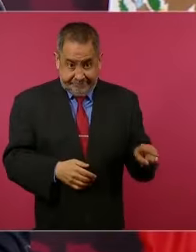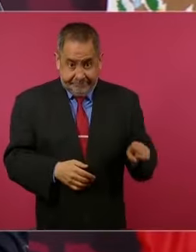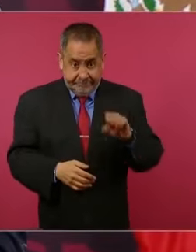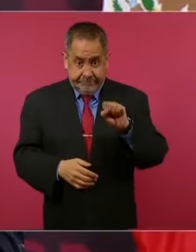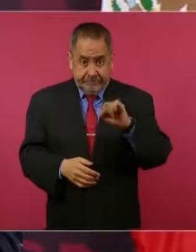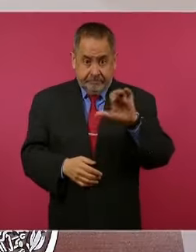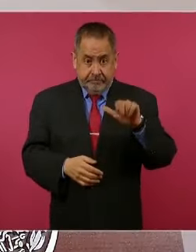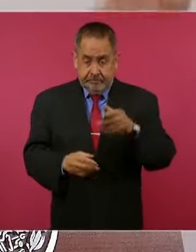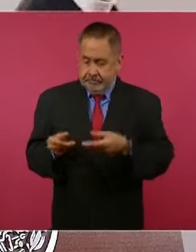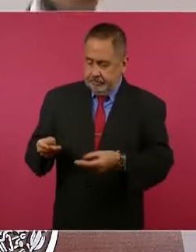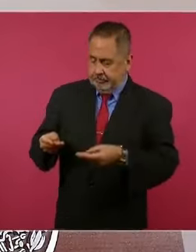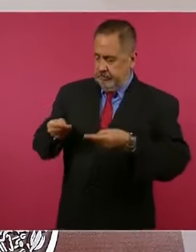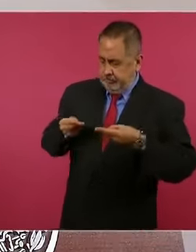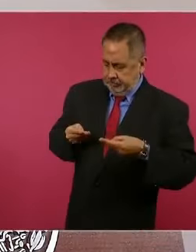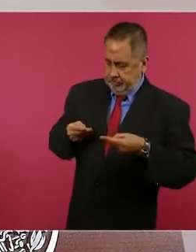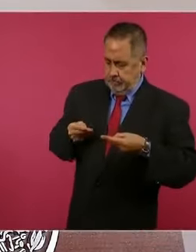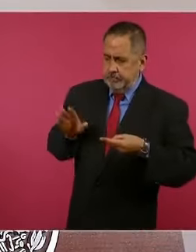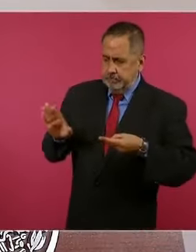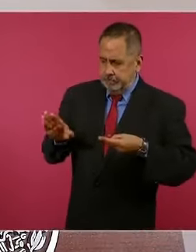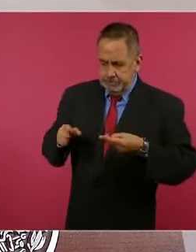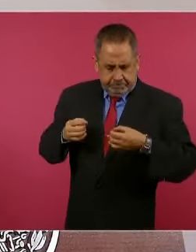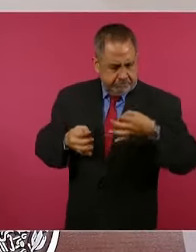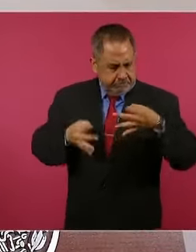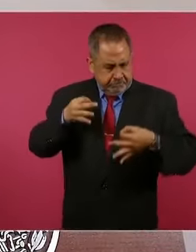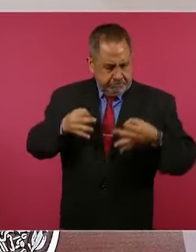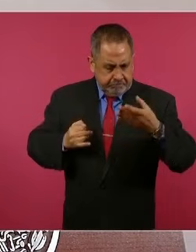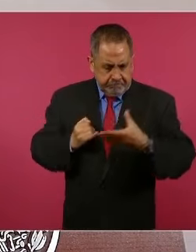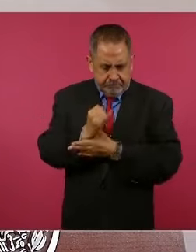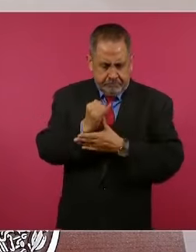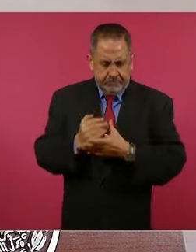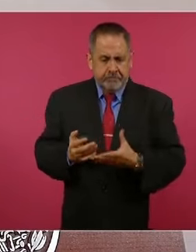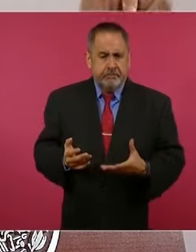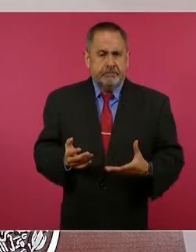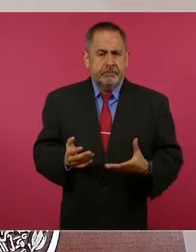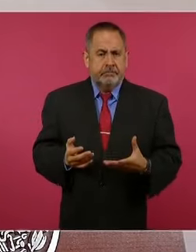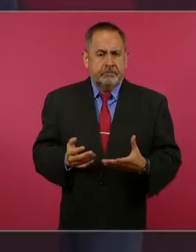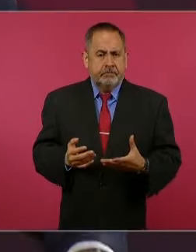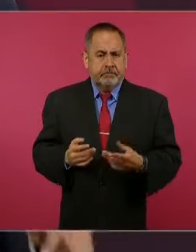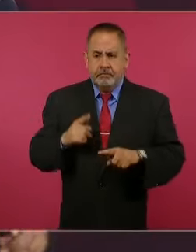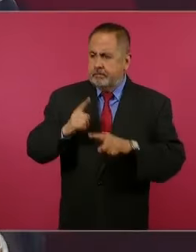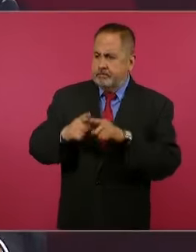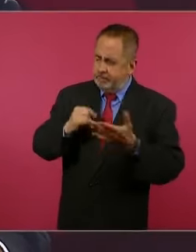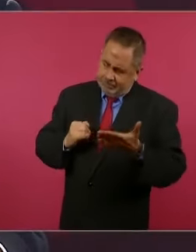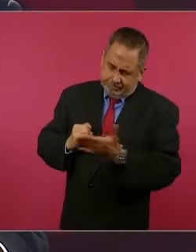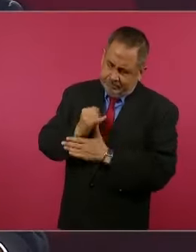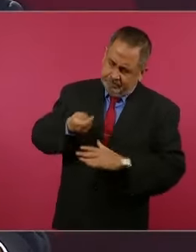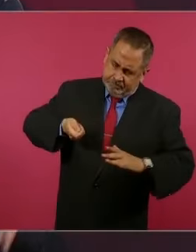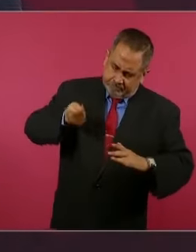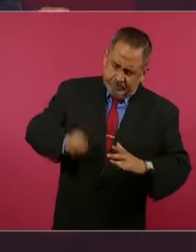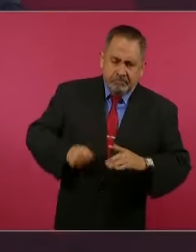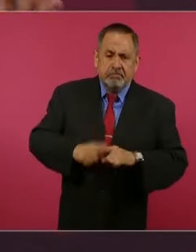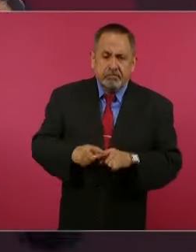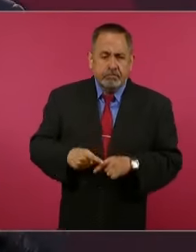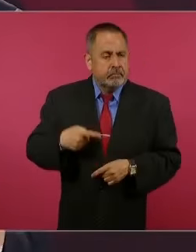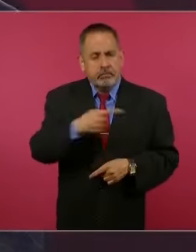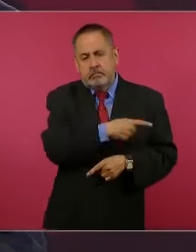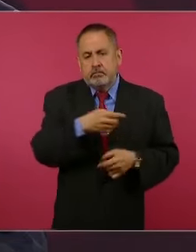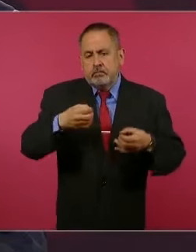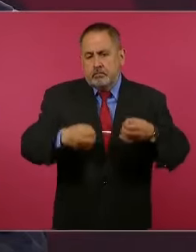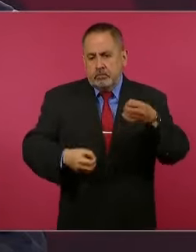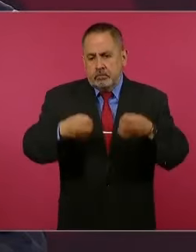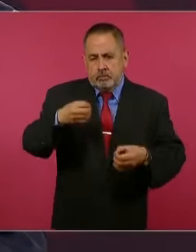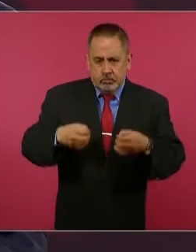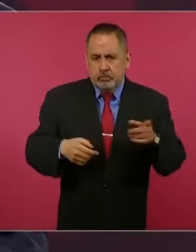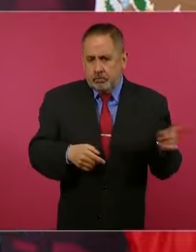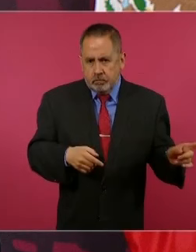pruebas Pero quién decide quién resuelve es el juez